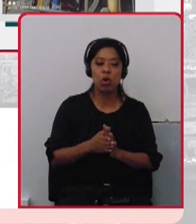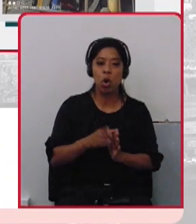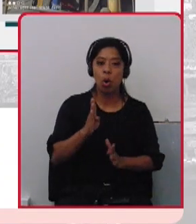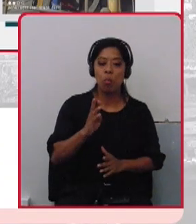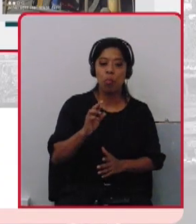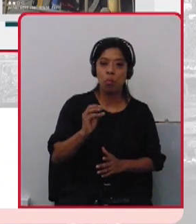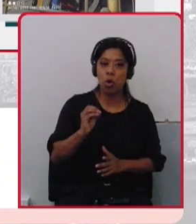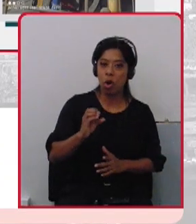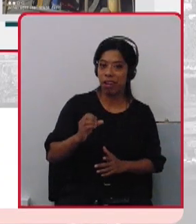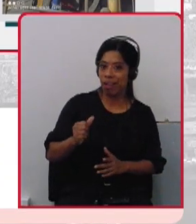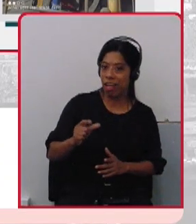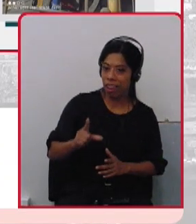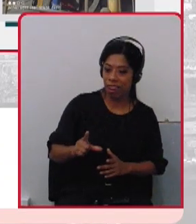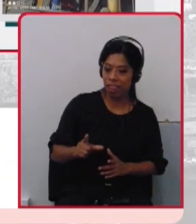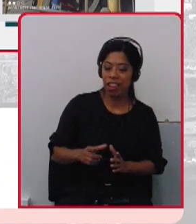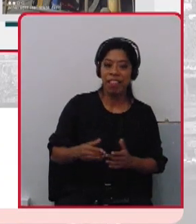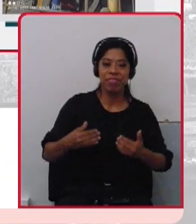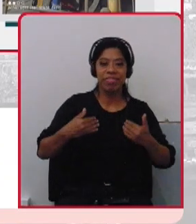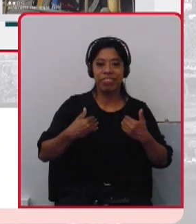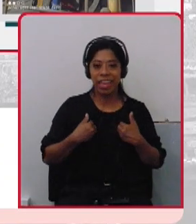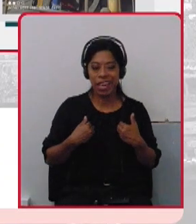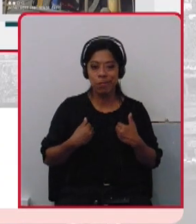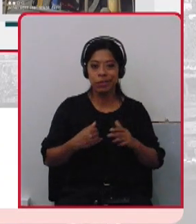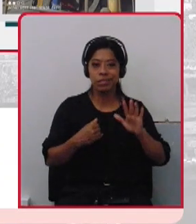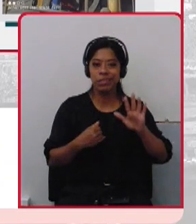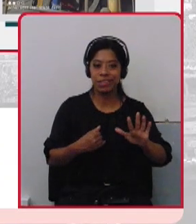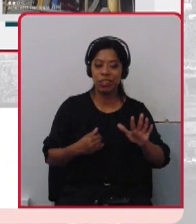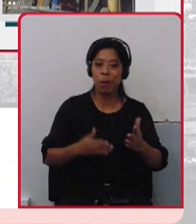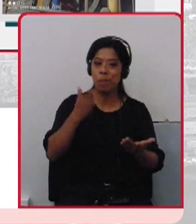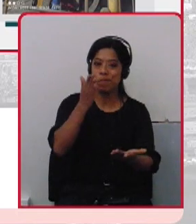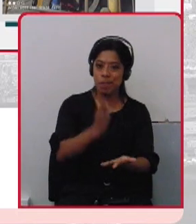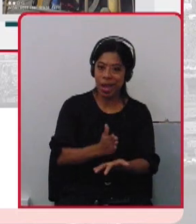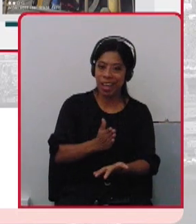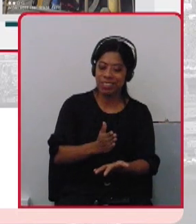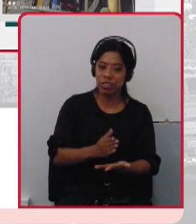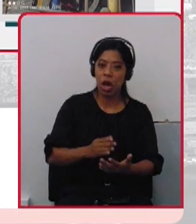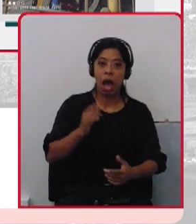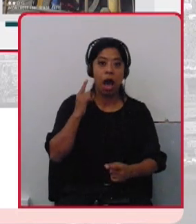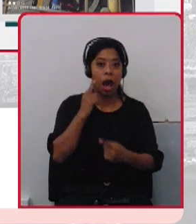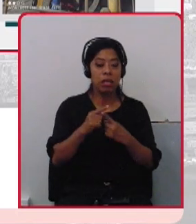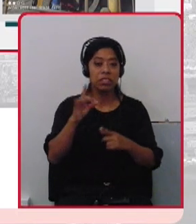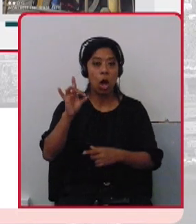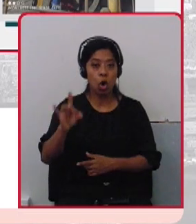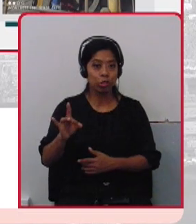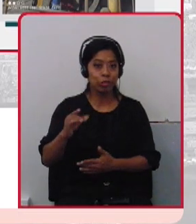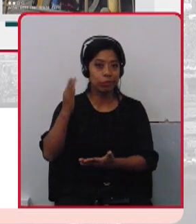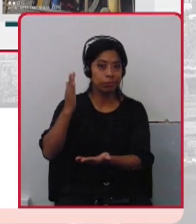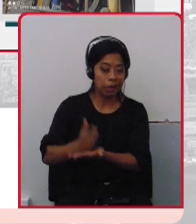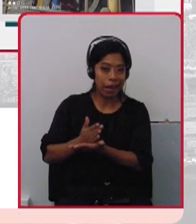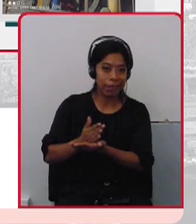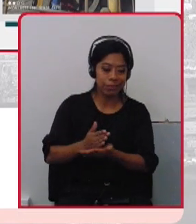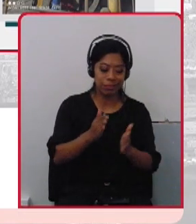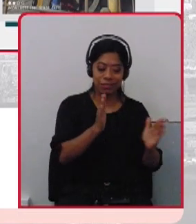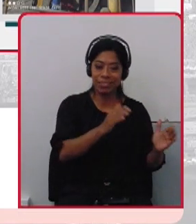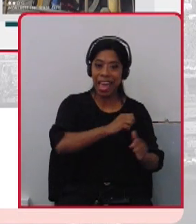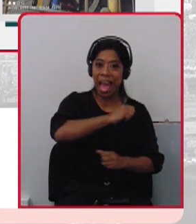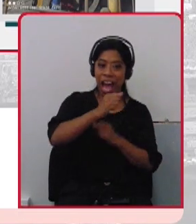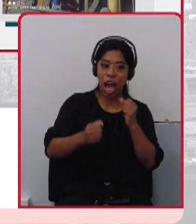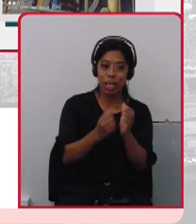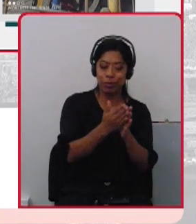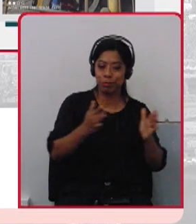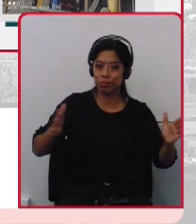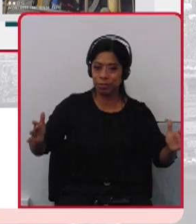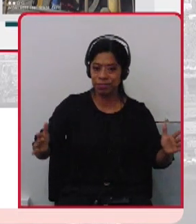Brocal, nosotros tenemos 5 paradas o hasta 8 paradas al año y más o menos